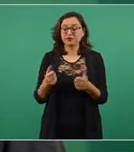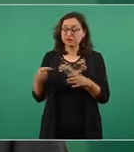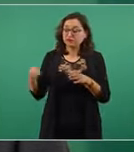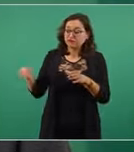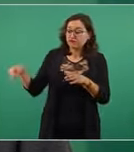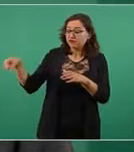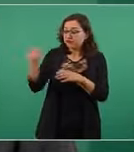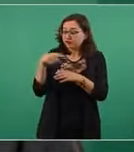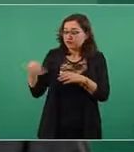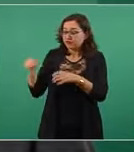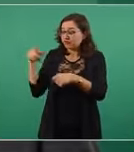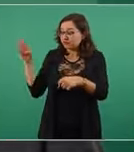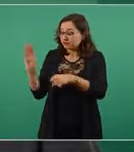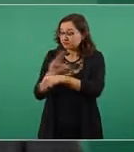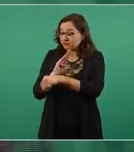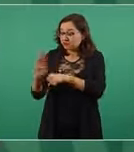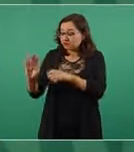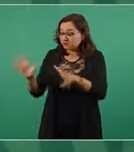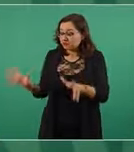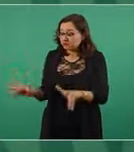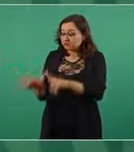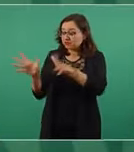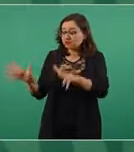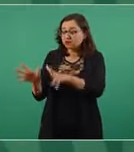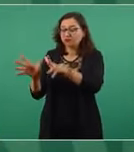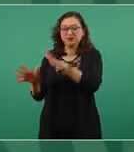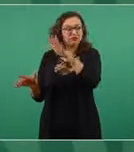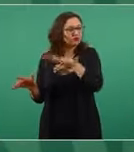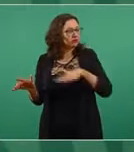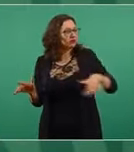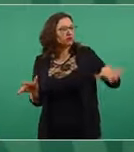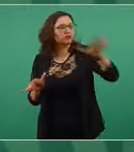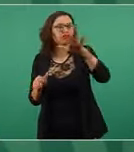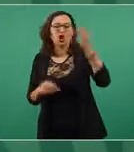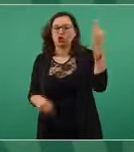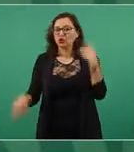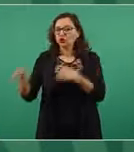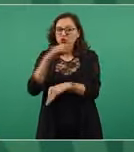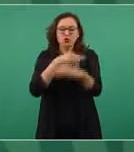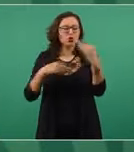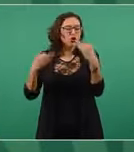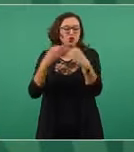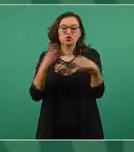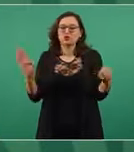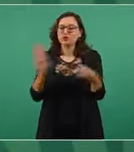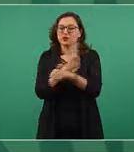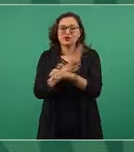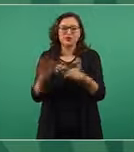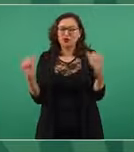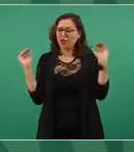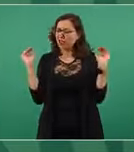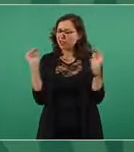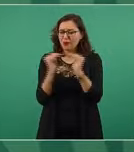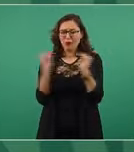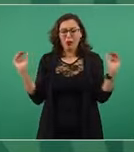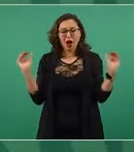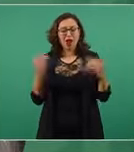¿En qué se ayudan los de mero arriba si les va bien a los de abajo?